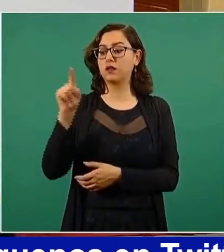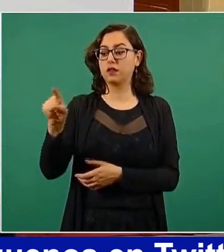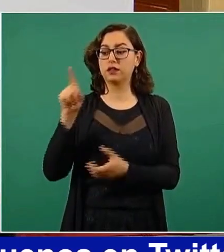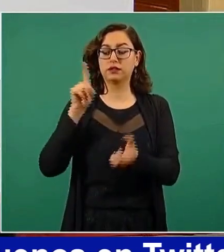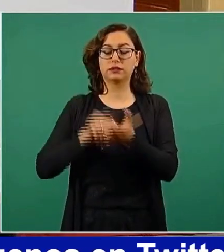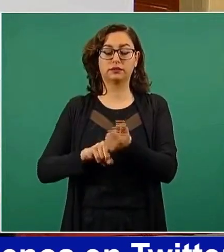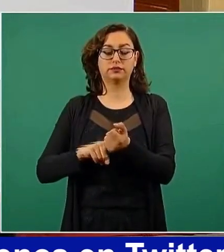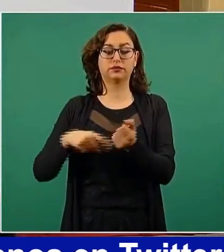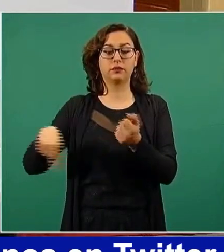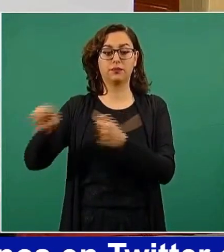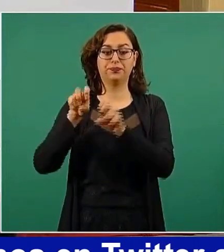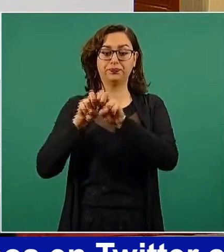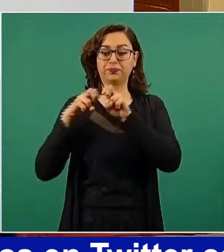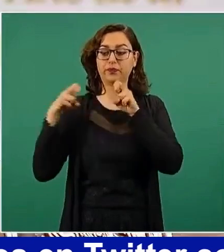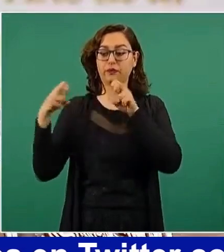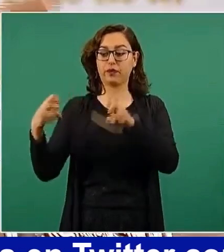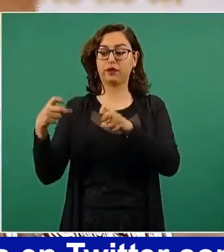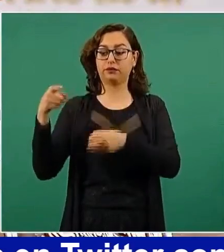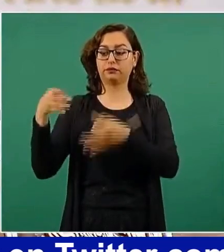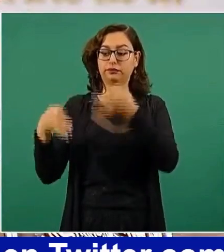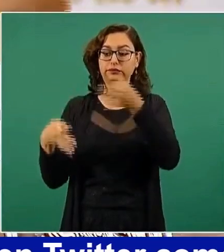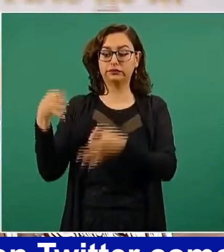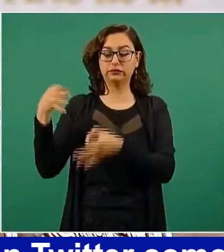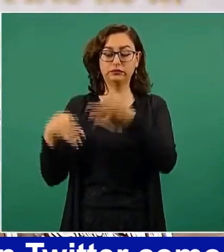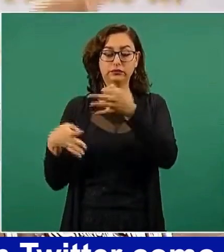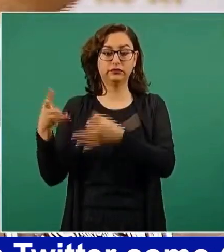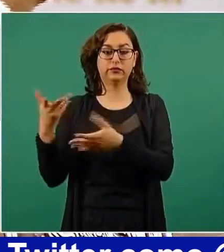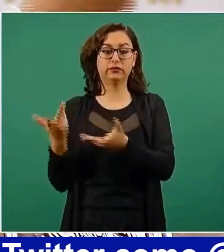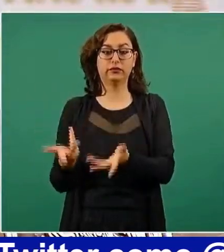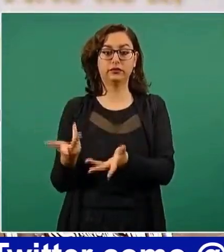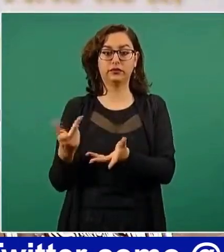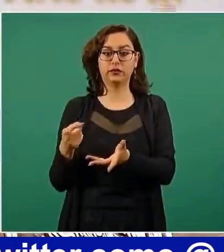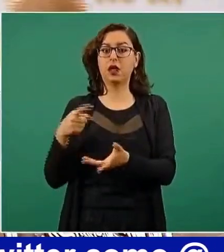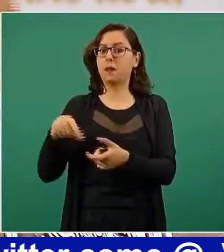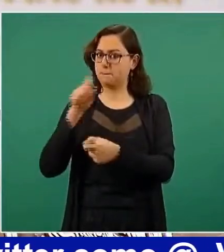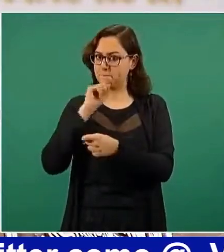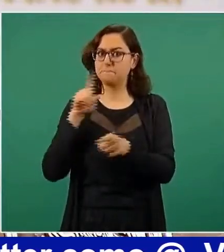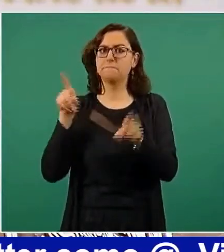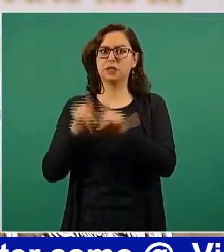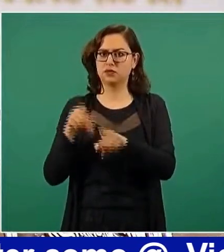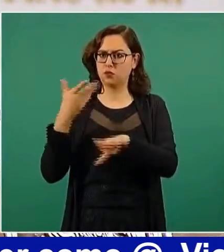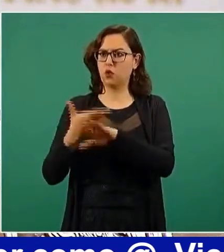recibieron el apoyo para que se ampliara el plazo.